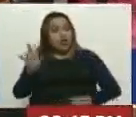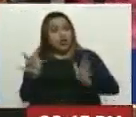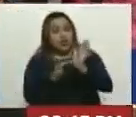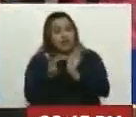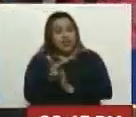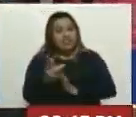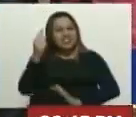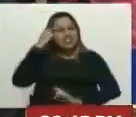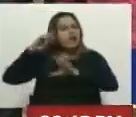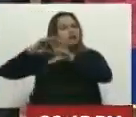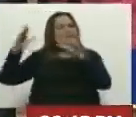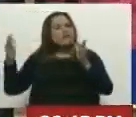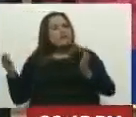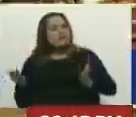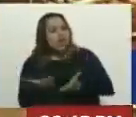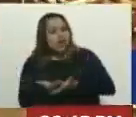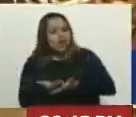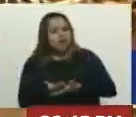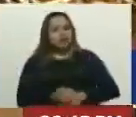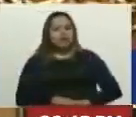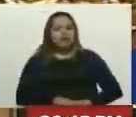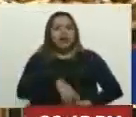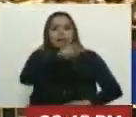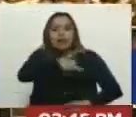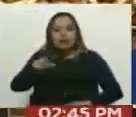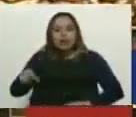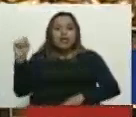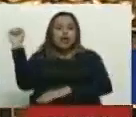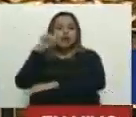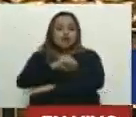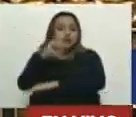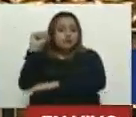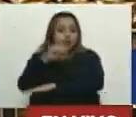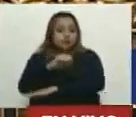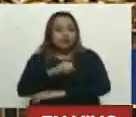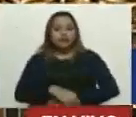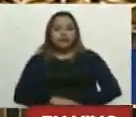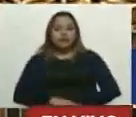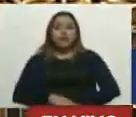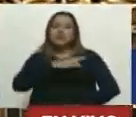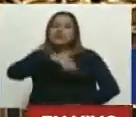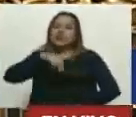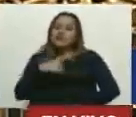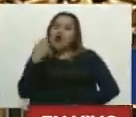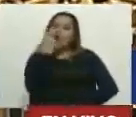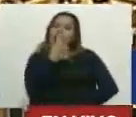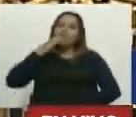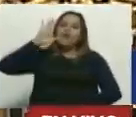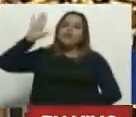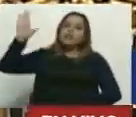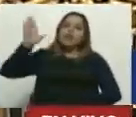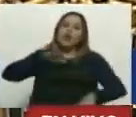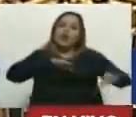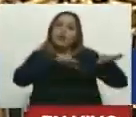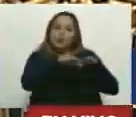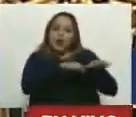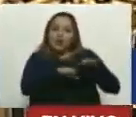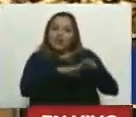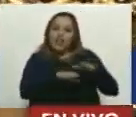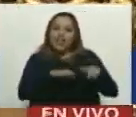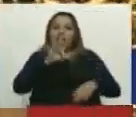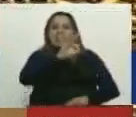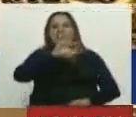el Día Mundial de las personas con trastorno del espectro autista, nosotros nos comprometemos que el jueves 30